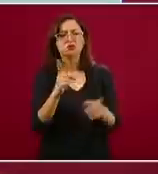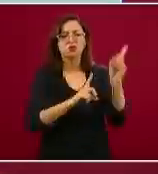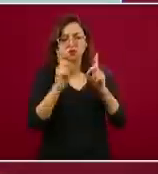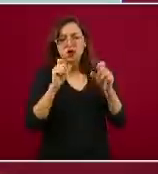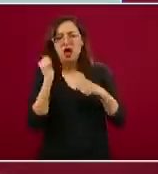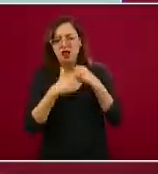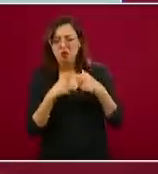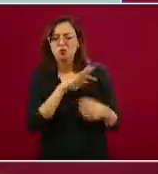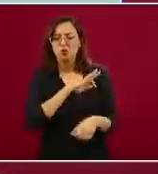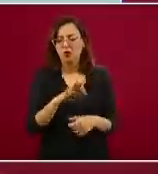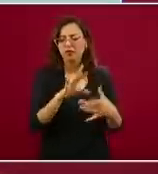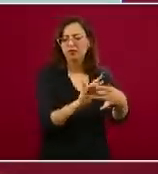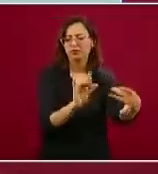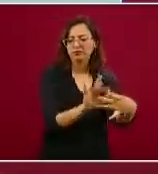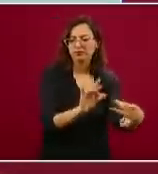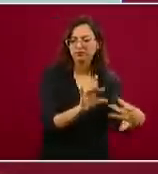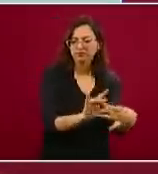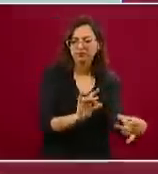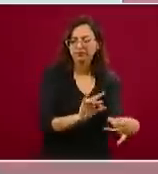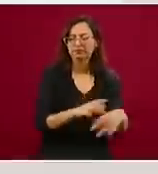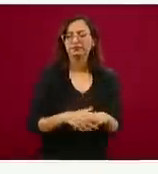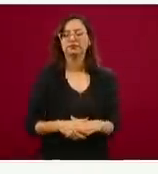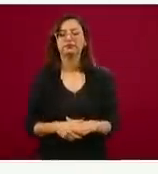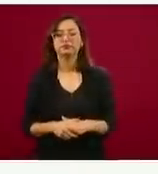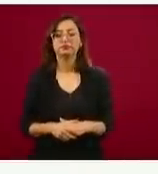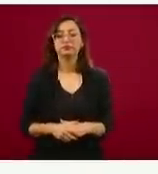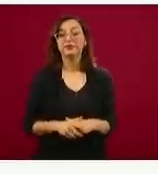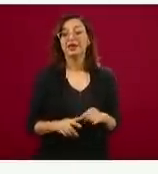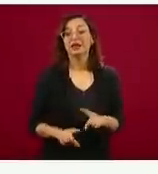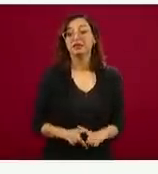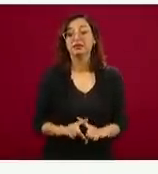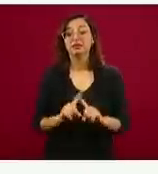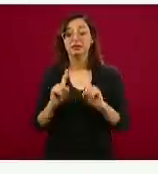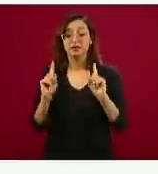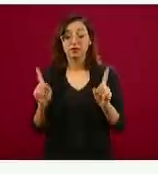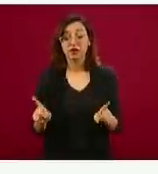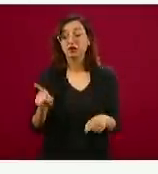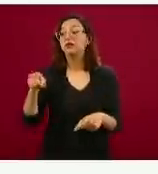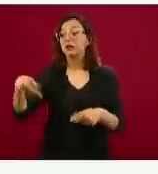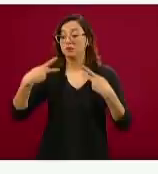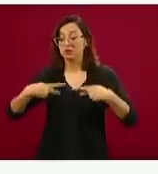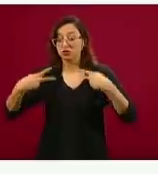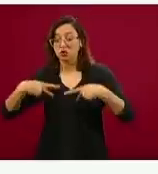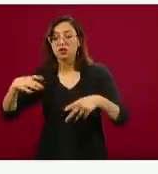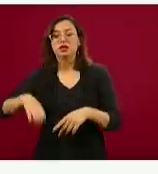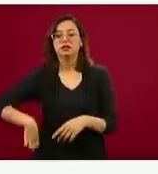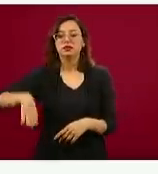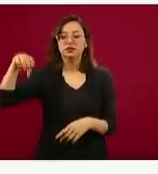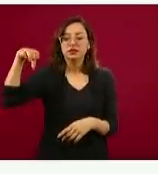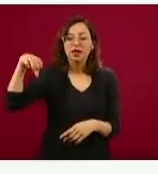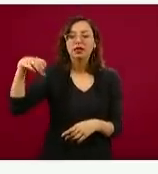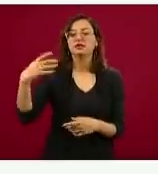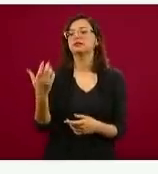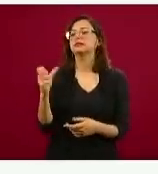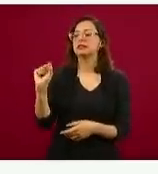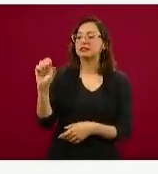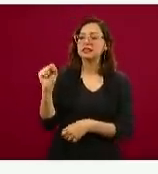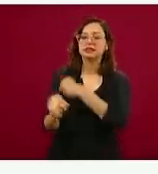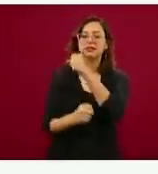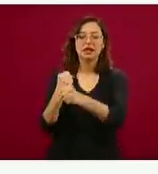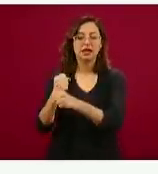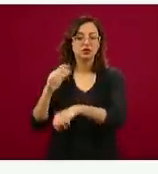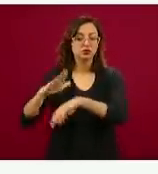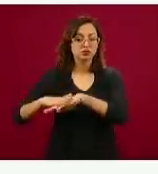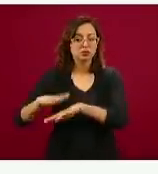dudas. En cambio, quien tenga edad avanzada, digamos arbitrariamente mayor de 60